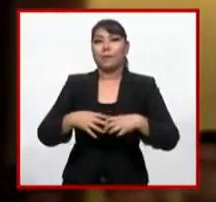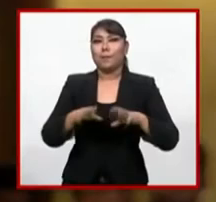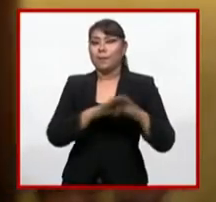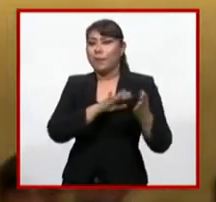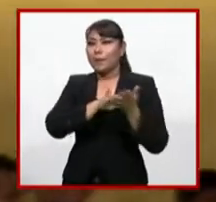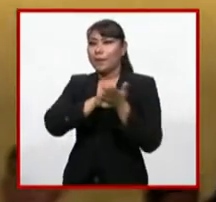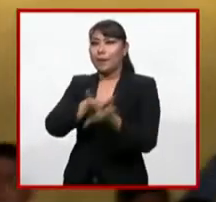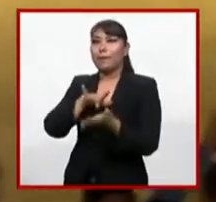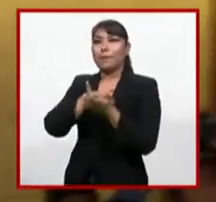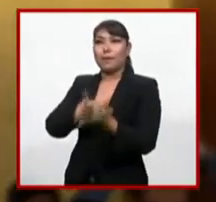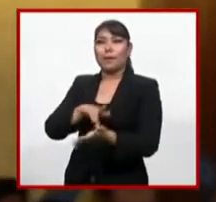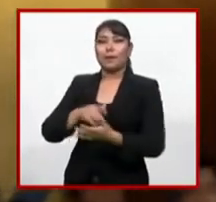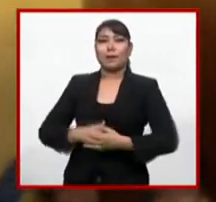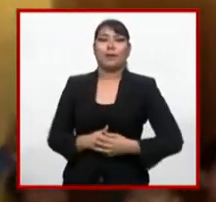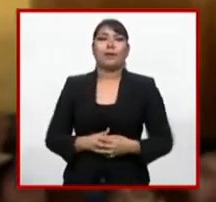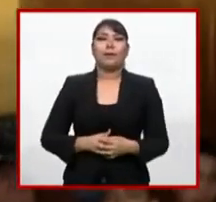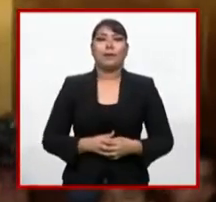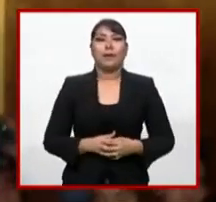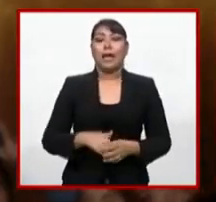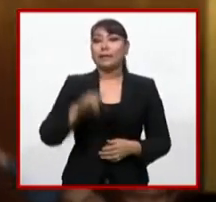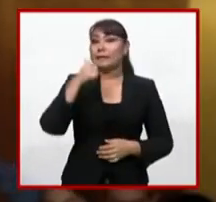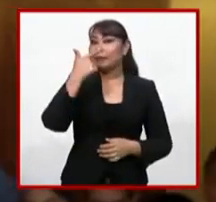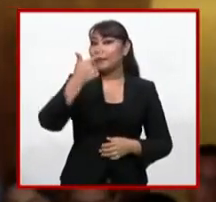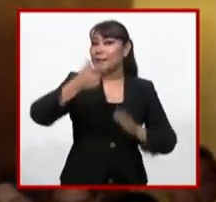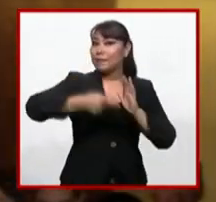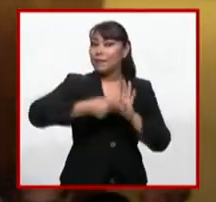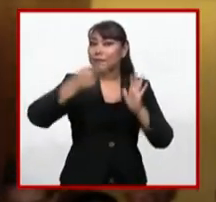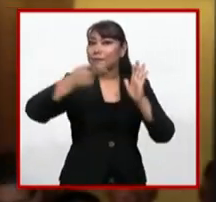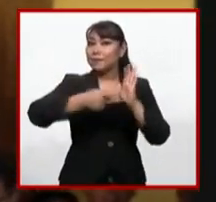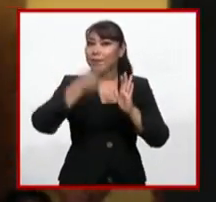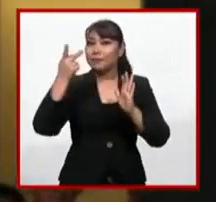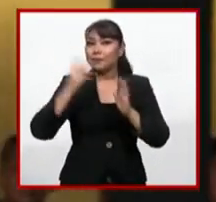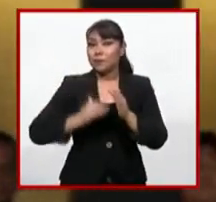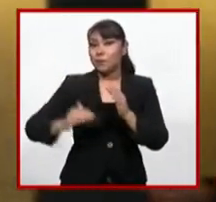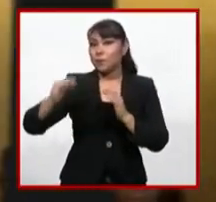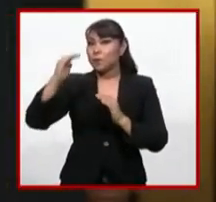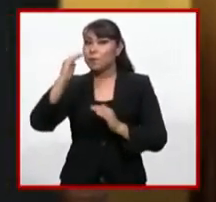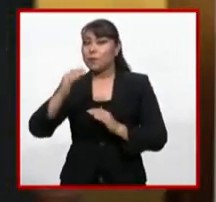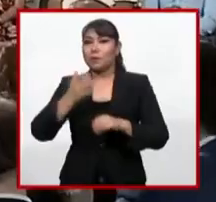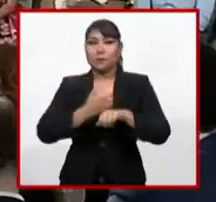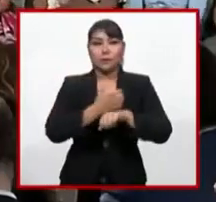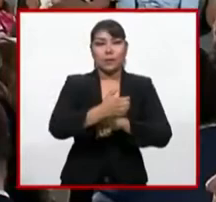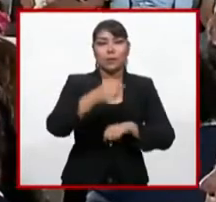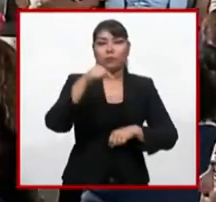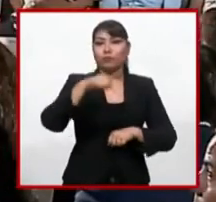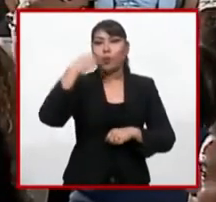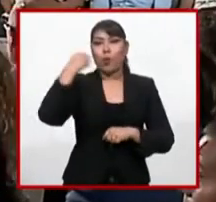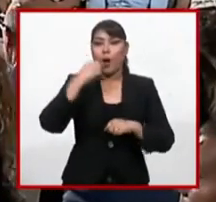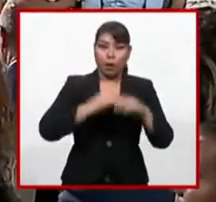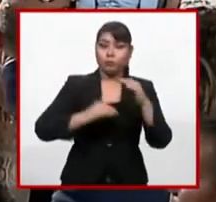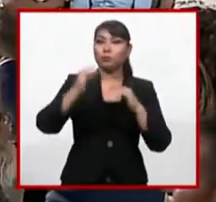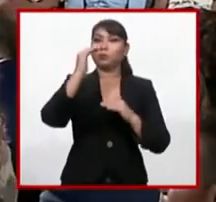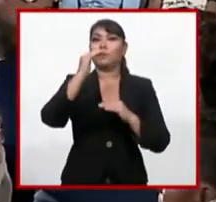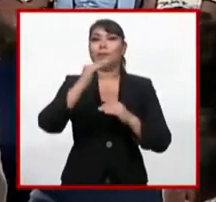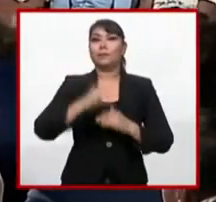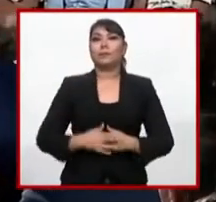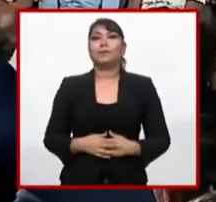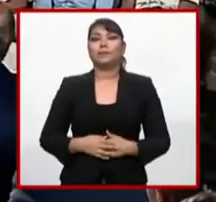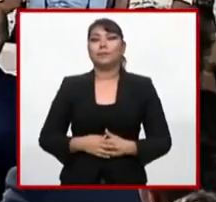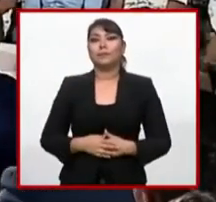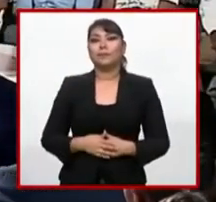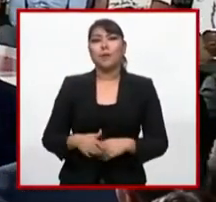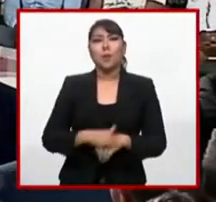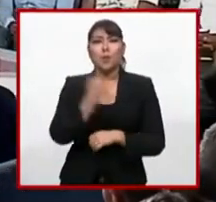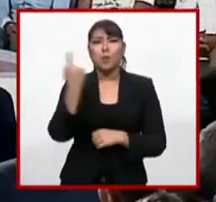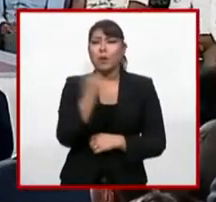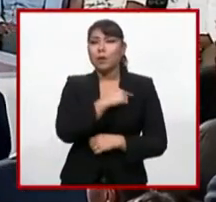garantías. 7 veces arriba de cualquier estado de la República. ¿Por qué? Porque creemos en la